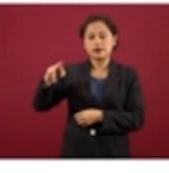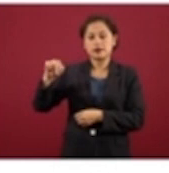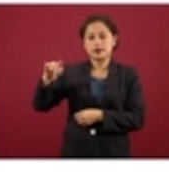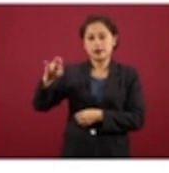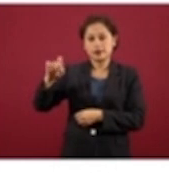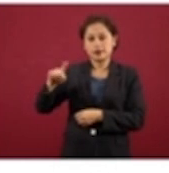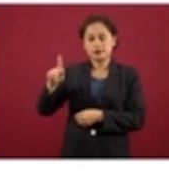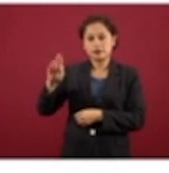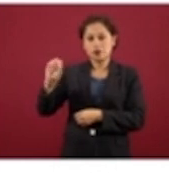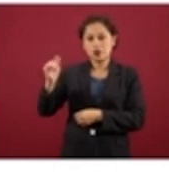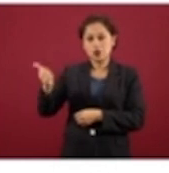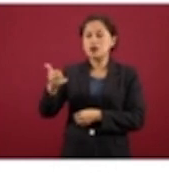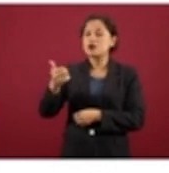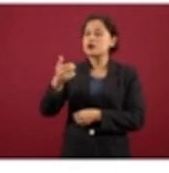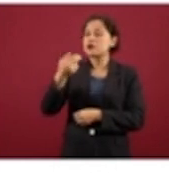el genio